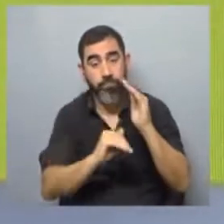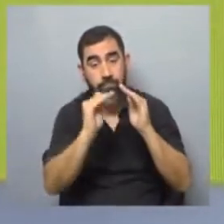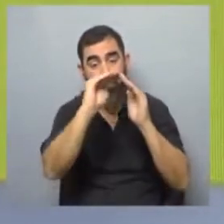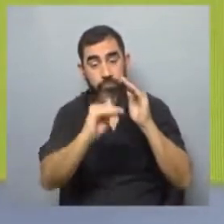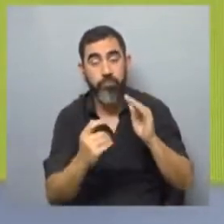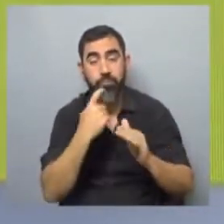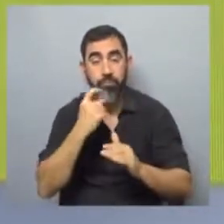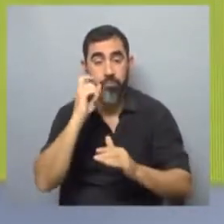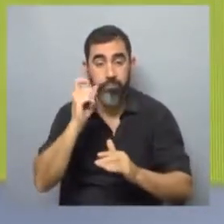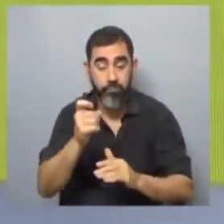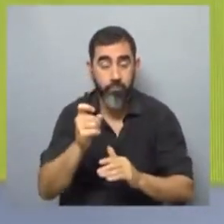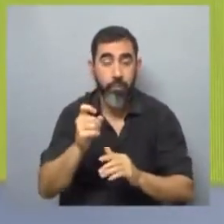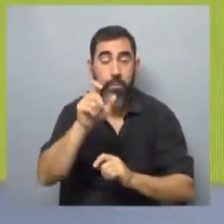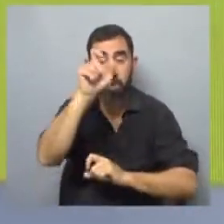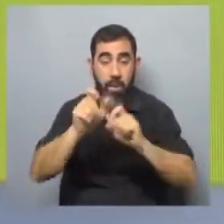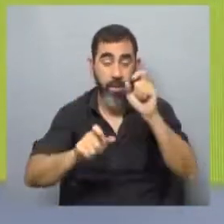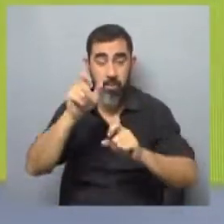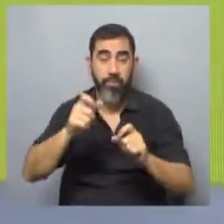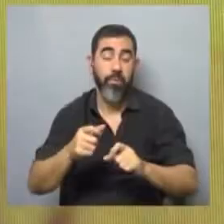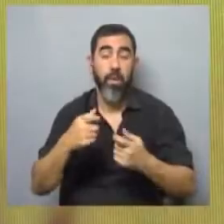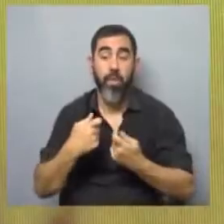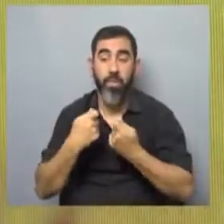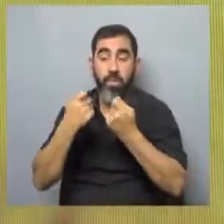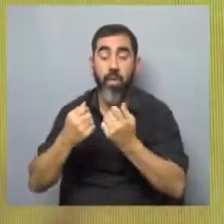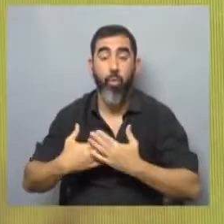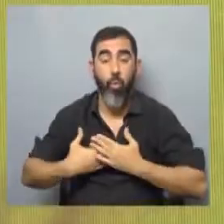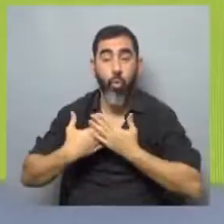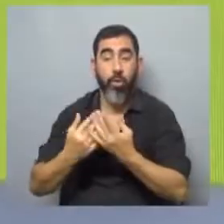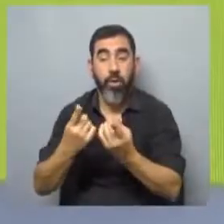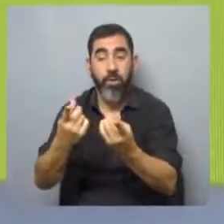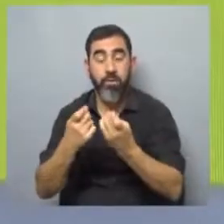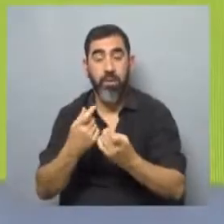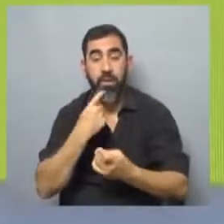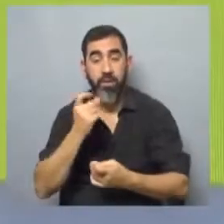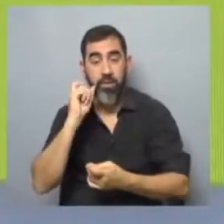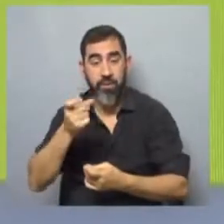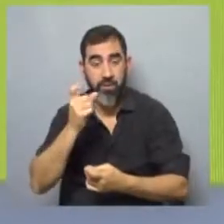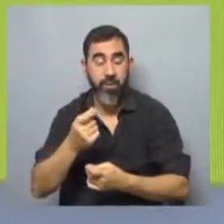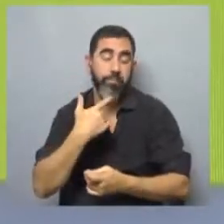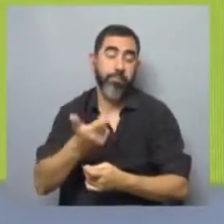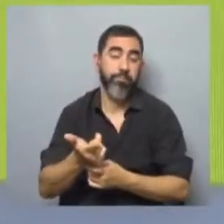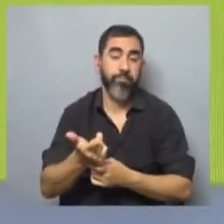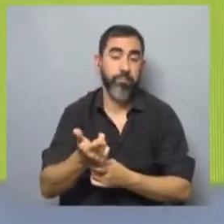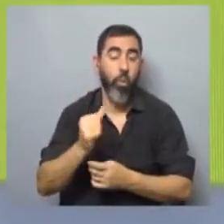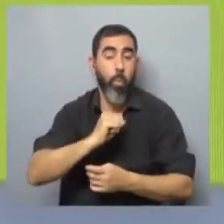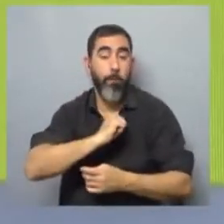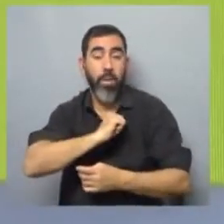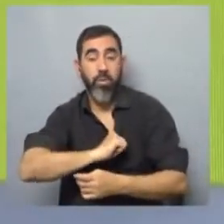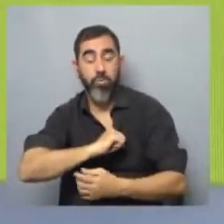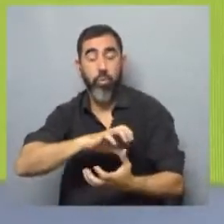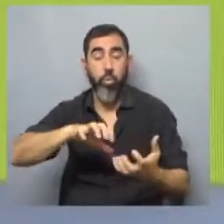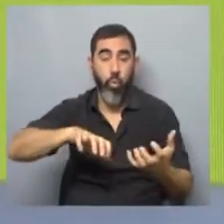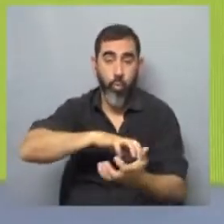usa para, digamos, dar a las personas que necesitan sangre desde por una operación